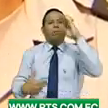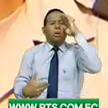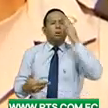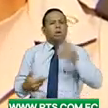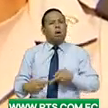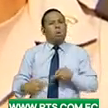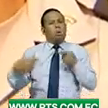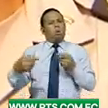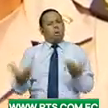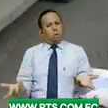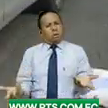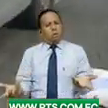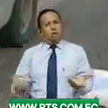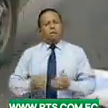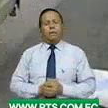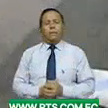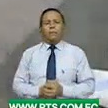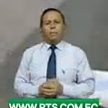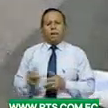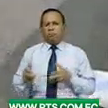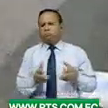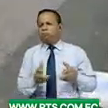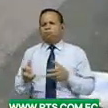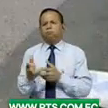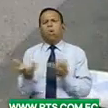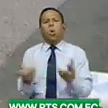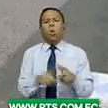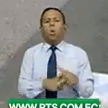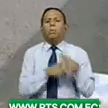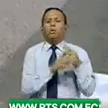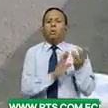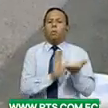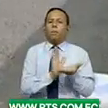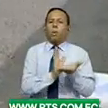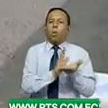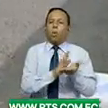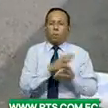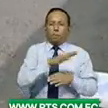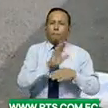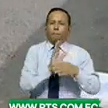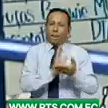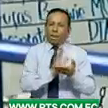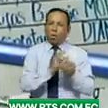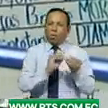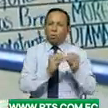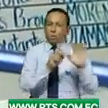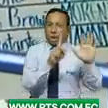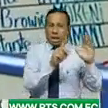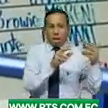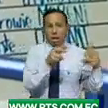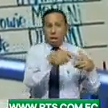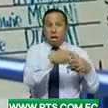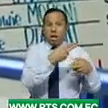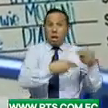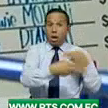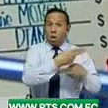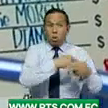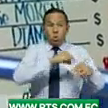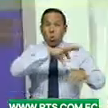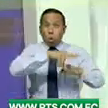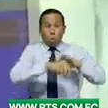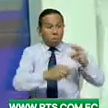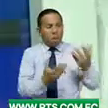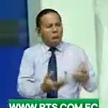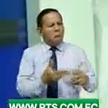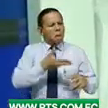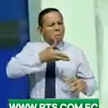policías. La persecución inició en el bloque 6 de Bastión Popular en el norte de Guayaquil, donde salían de ese local comercial robando y agrediendo con armas de